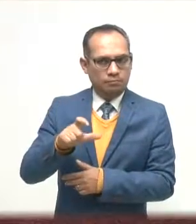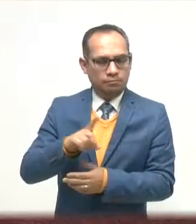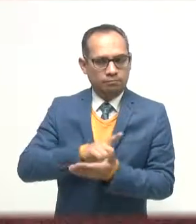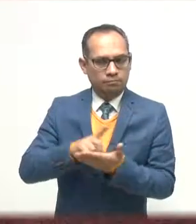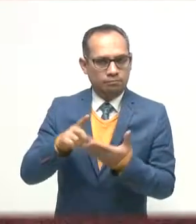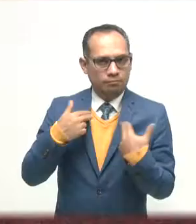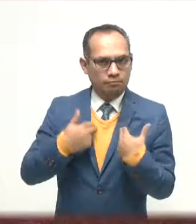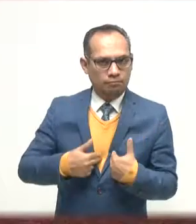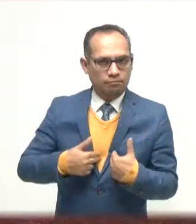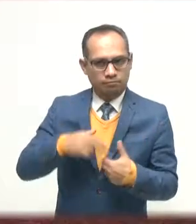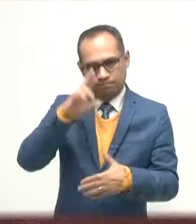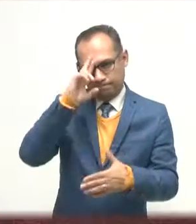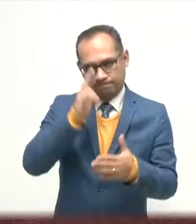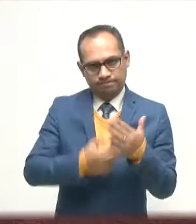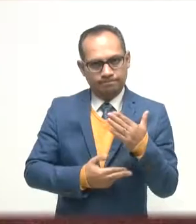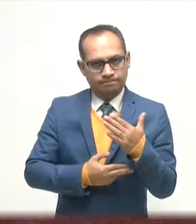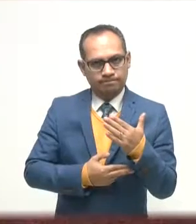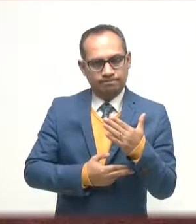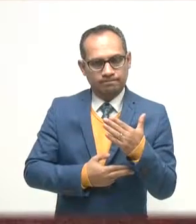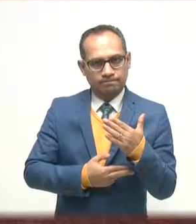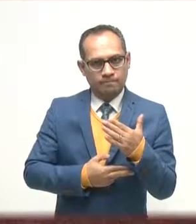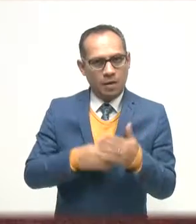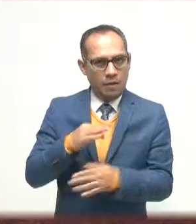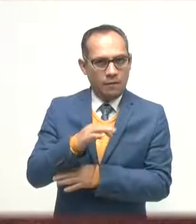violador de los derechos humanos